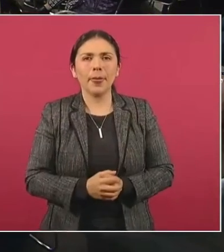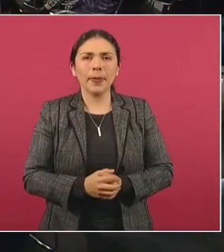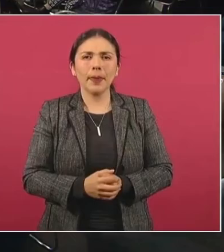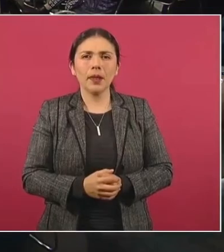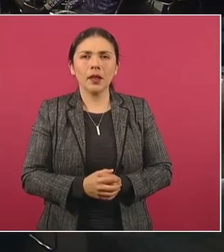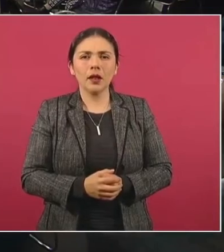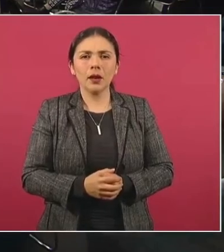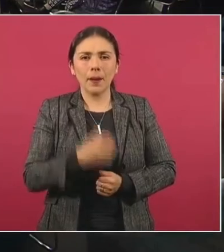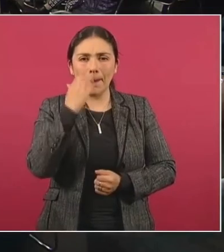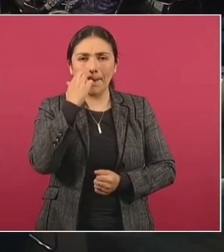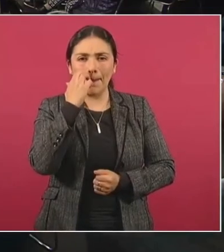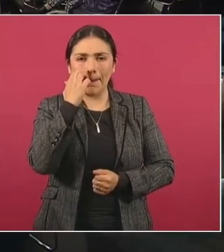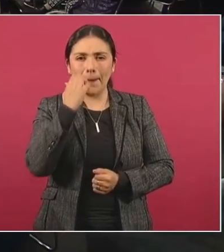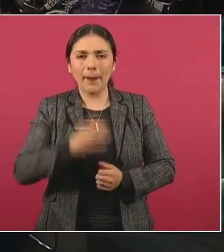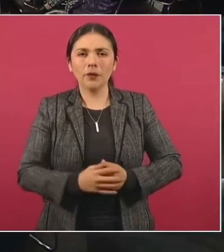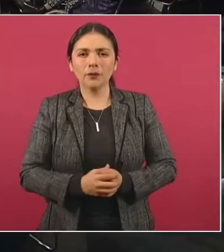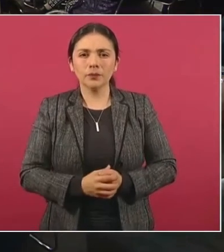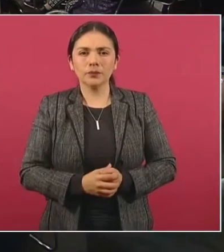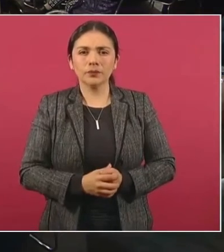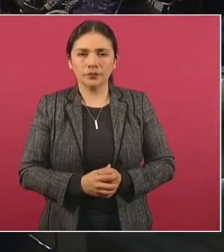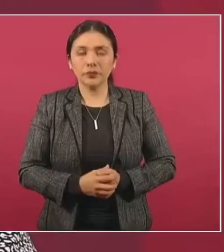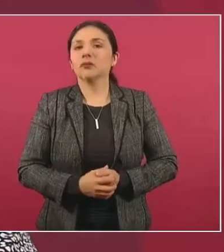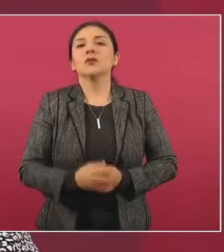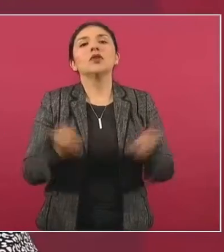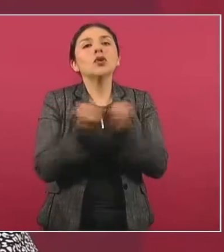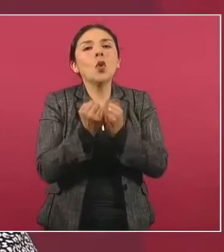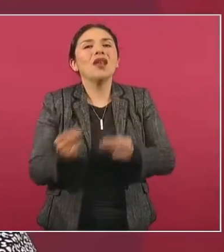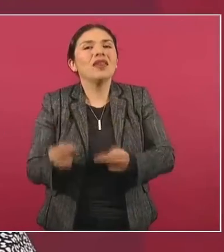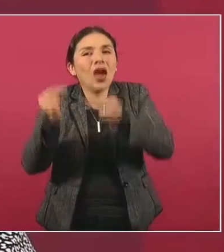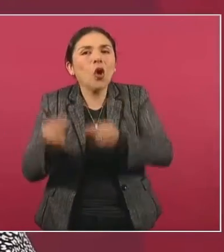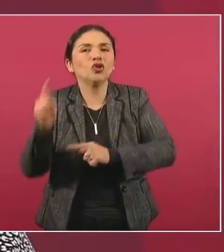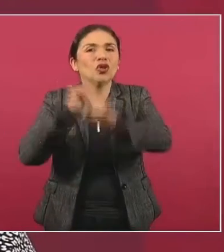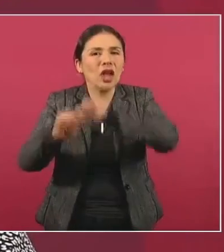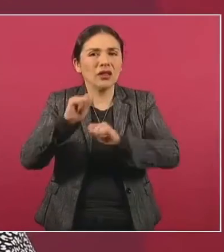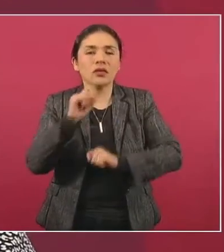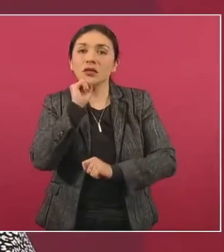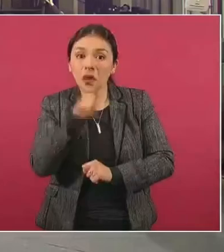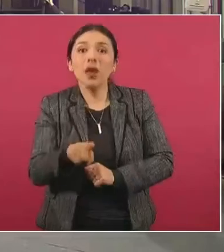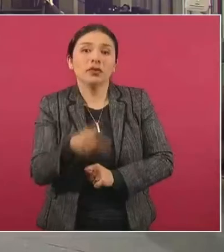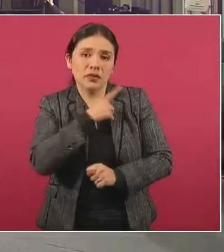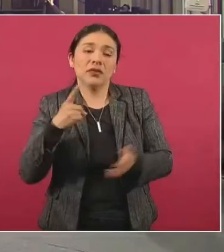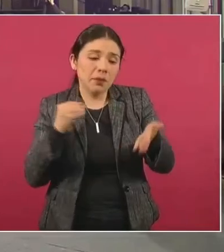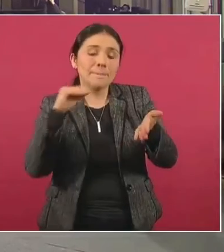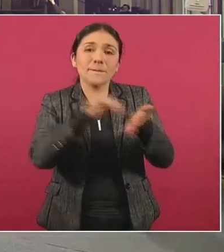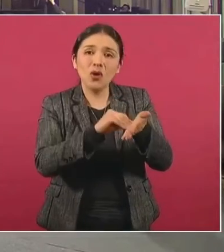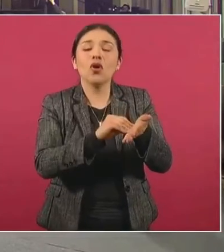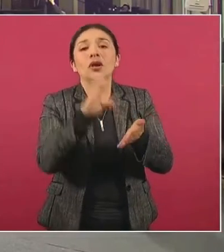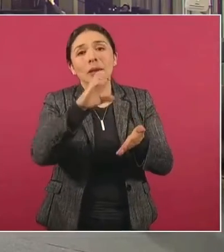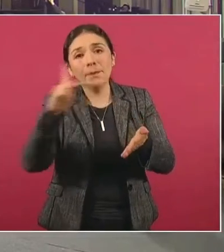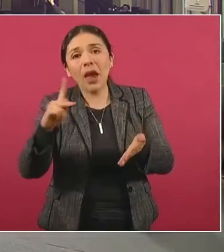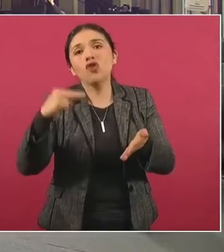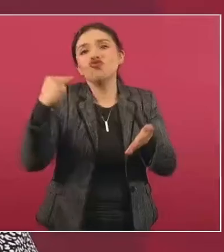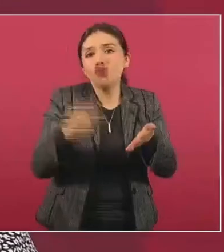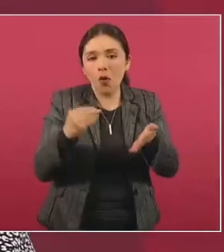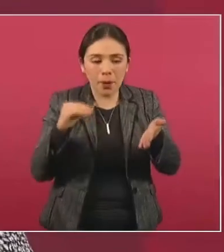comercios… Código postal y nombre, a partir del 1 del 2023. Entonces los 1 de enero. comercios sí pueden pedir la constancia.